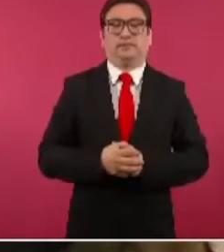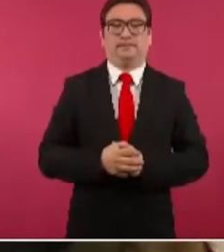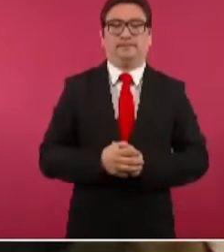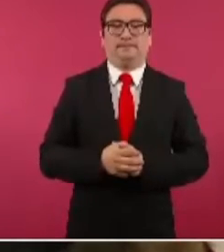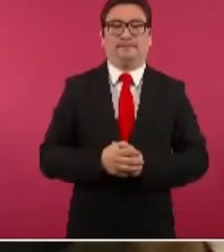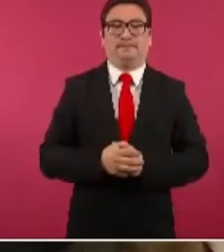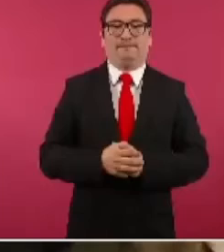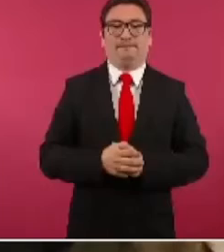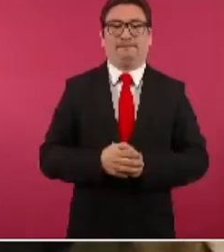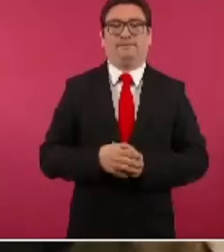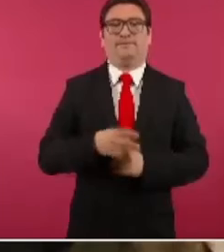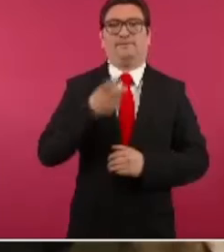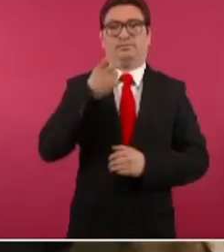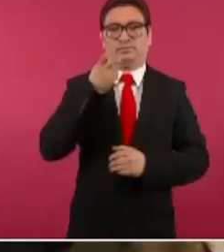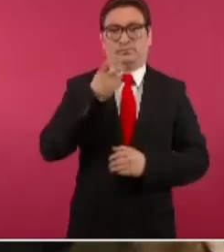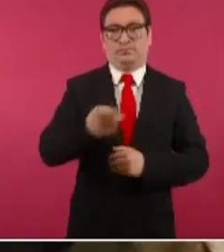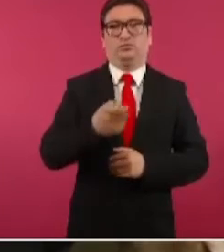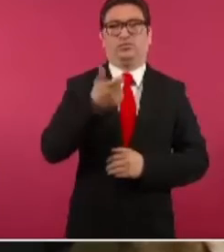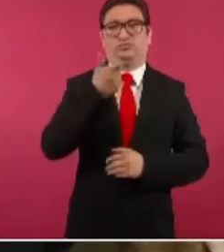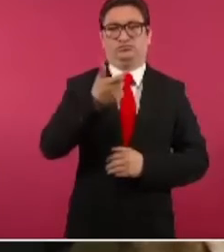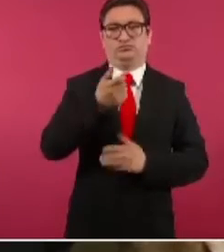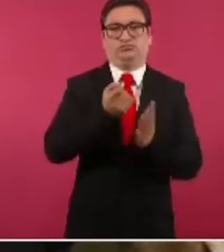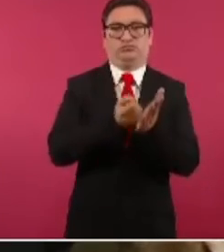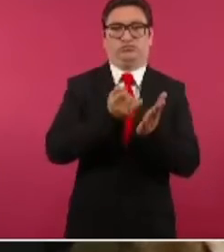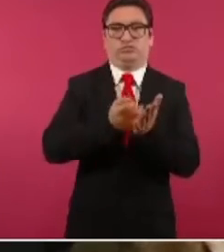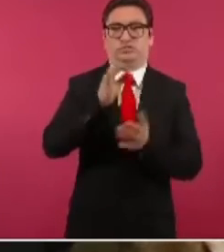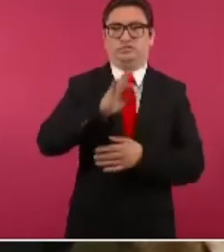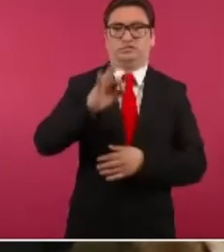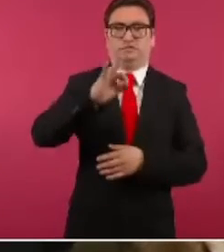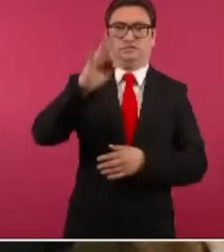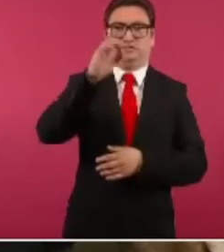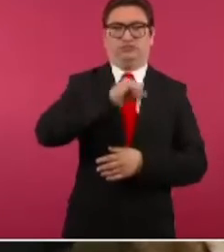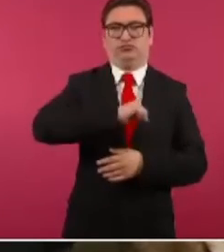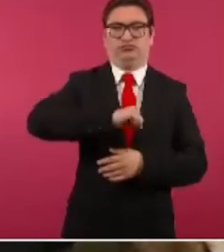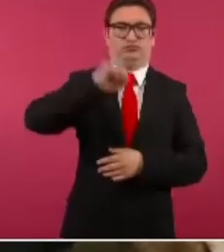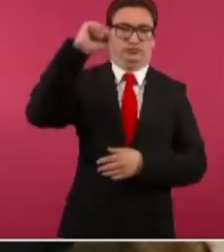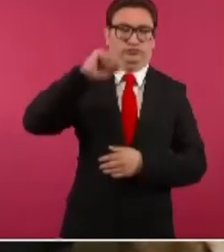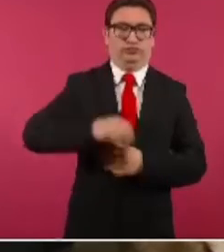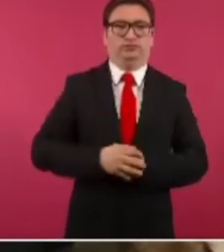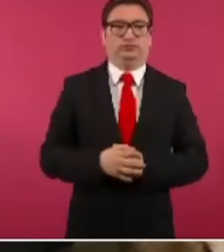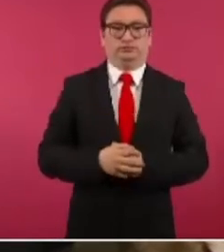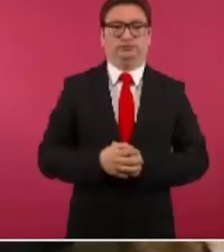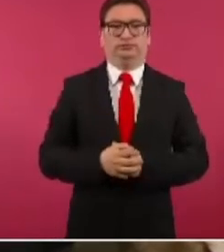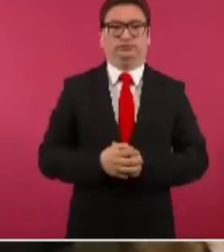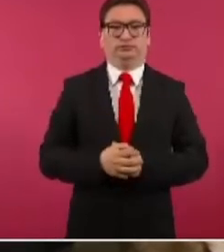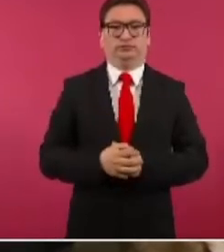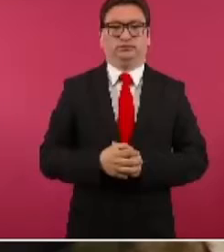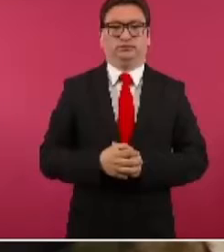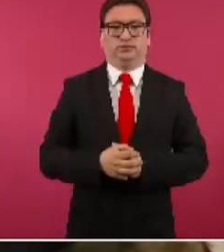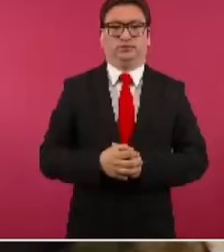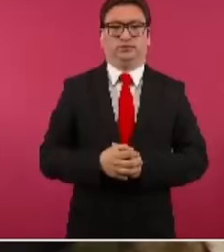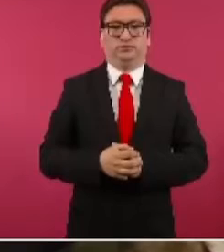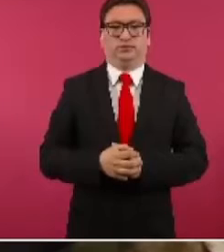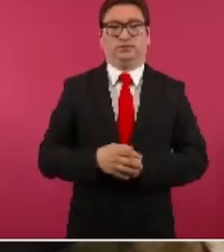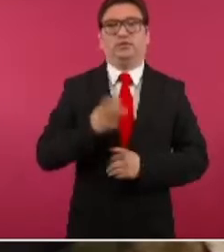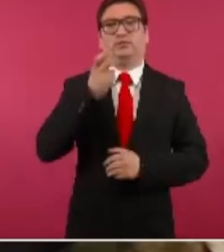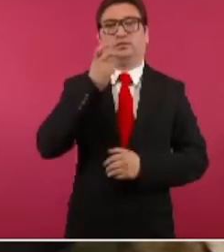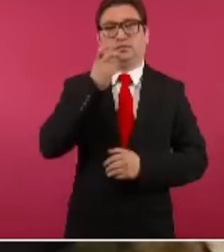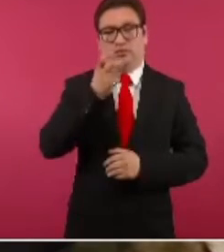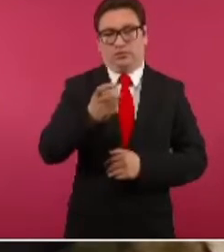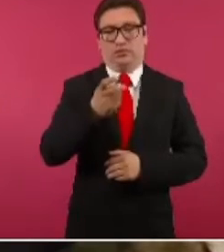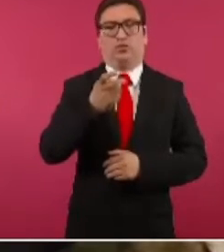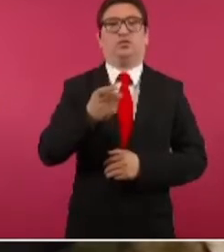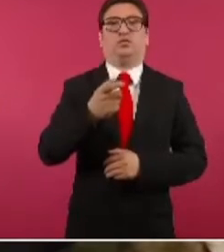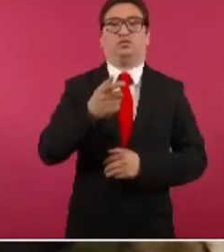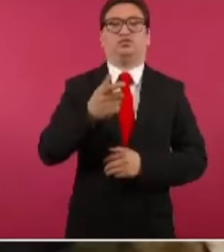se están subiendo las tasas de interés. Esto pues abona a que no haya crecimiento, o